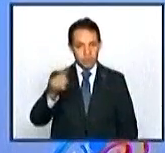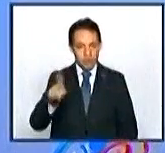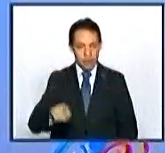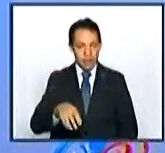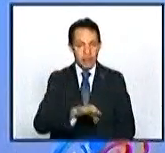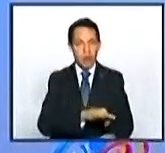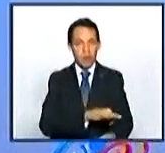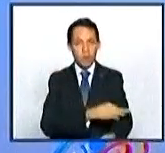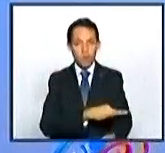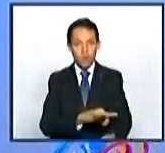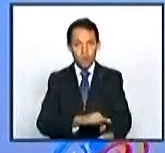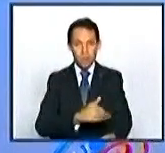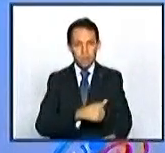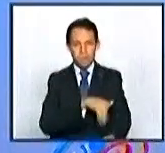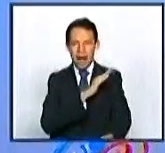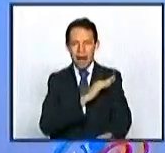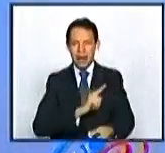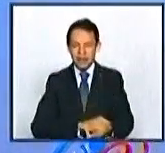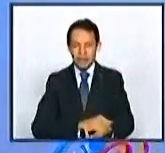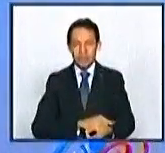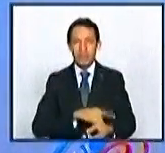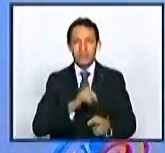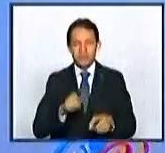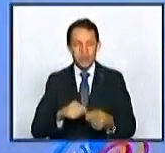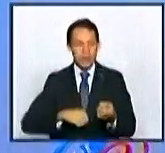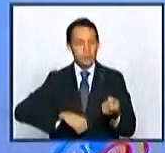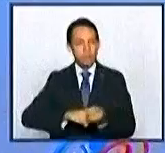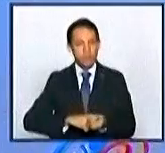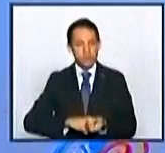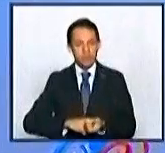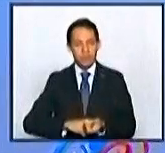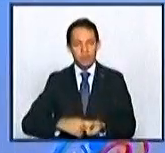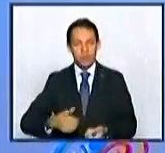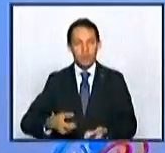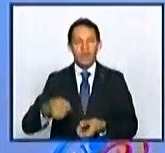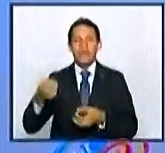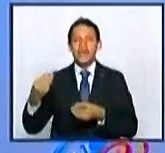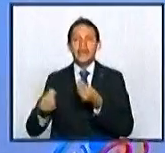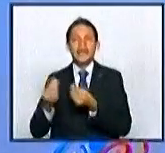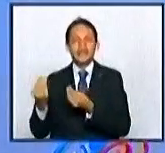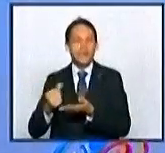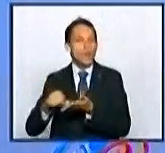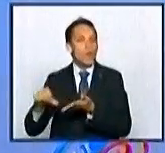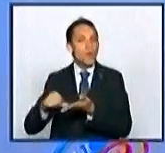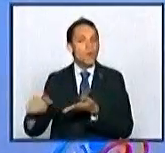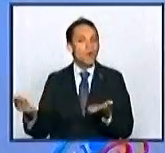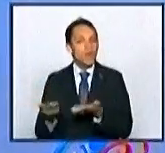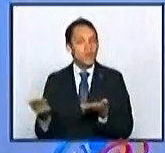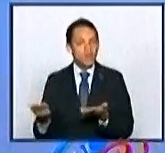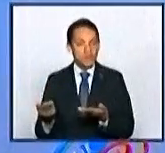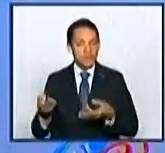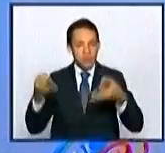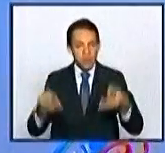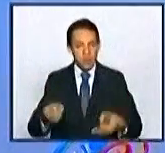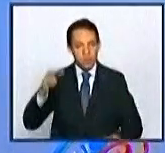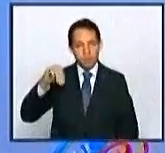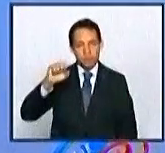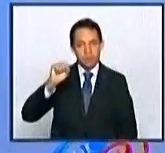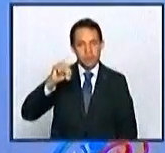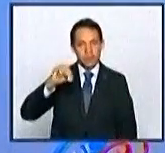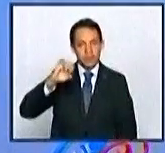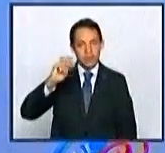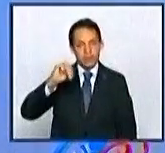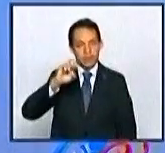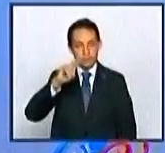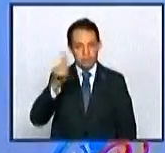triglicéridos y para problemas hepáticos. Un elixir que ustedes consiguen en tiendas naturistas.